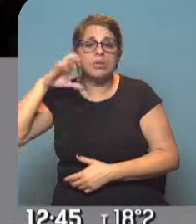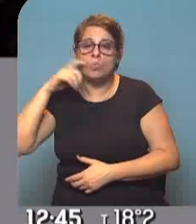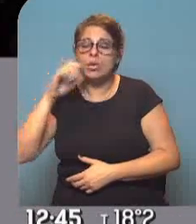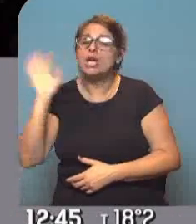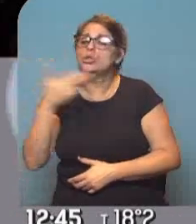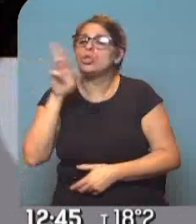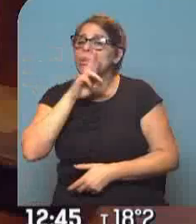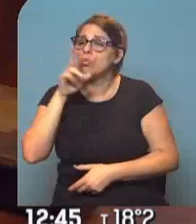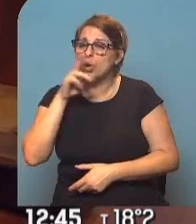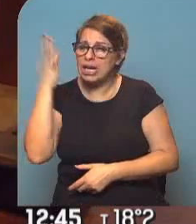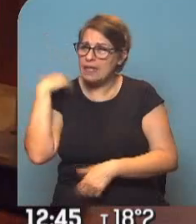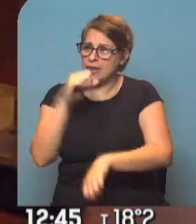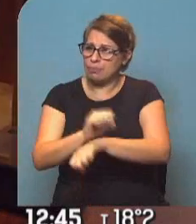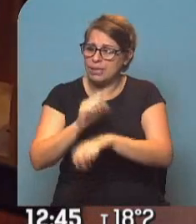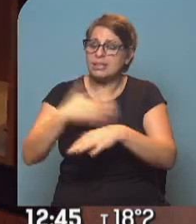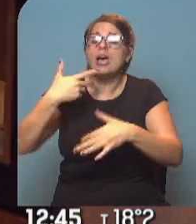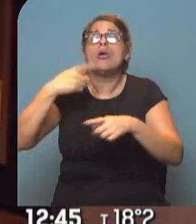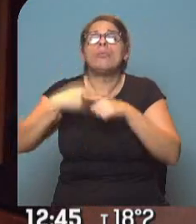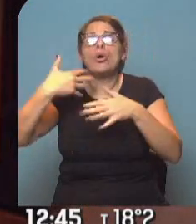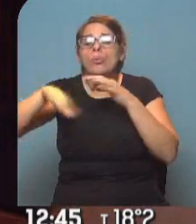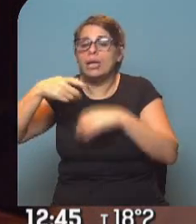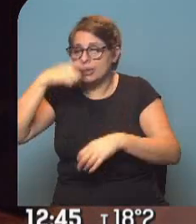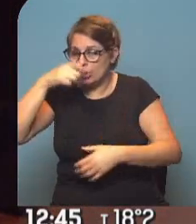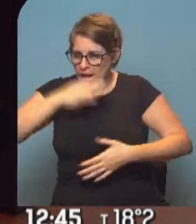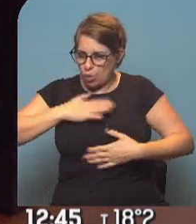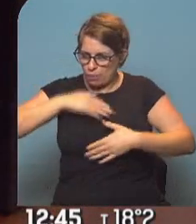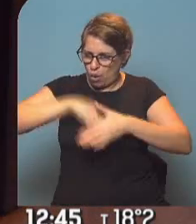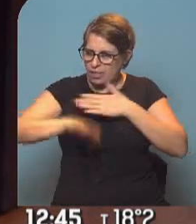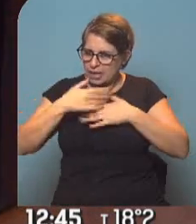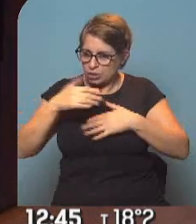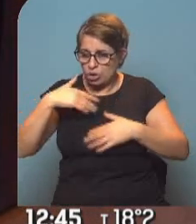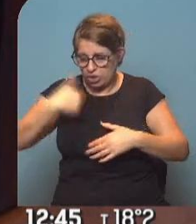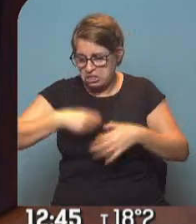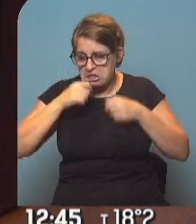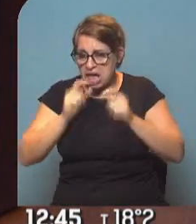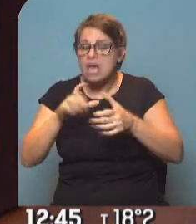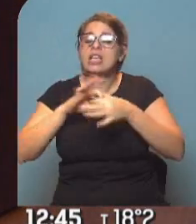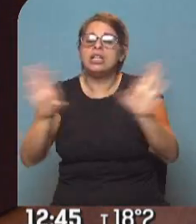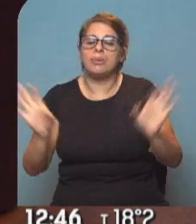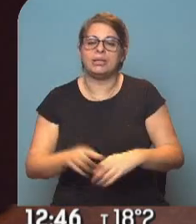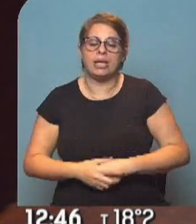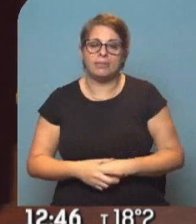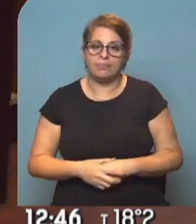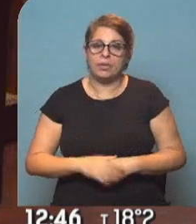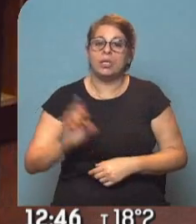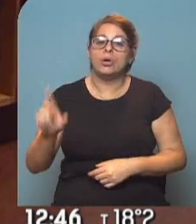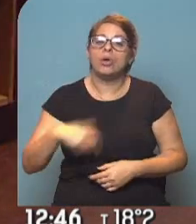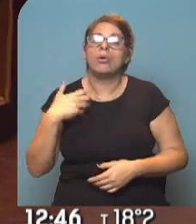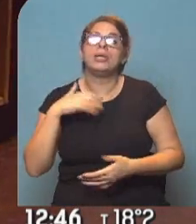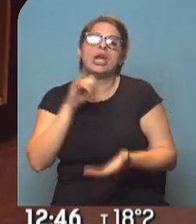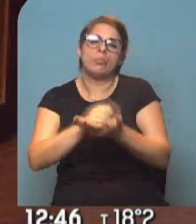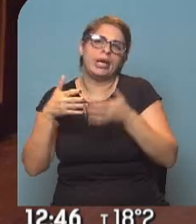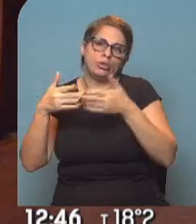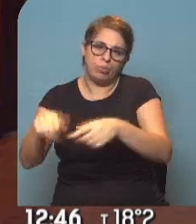las mujeres que estaban presas por transporte de droga dentro de sus cuerpos o a través de aeropuertos y puertos y